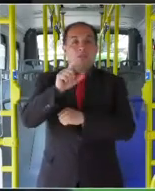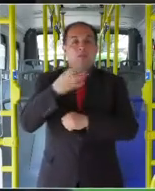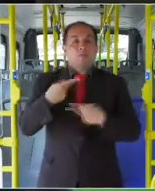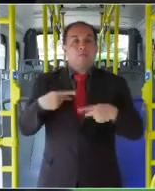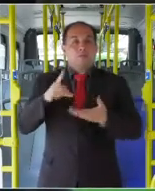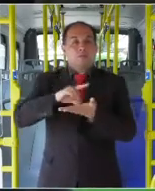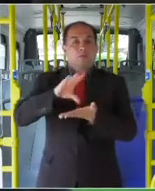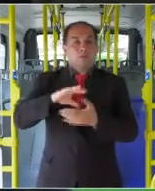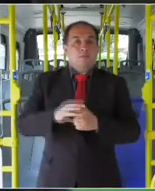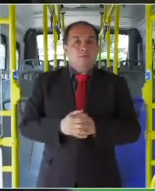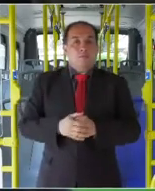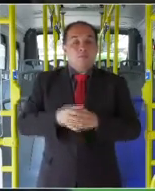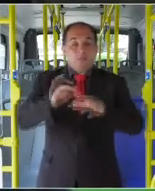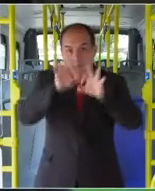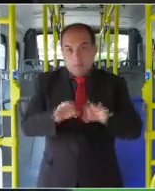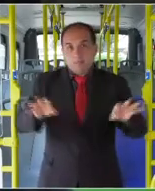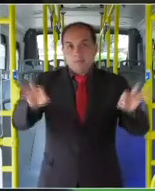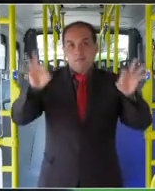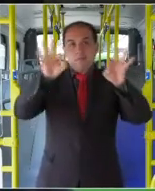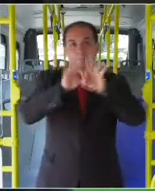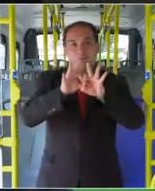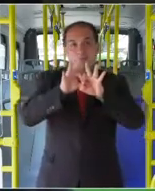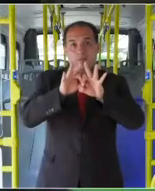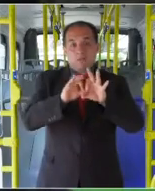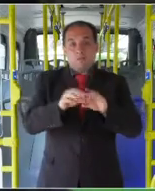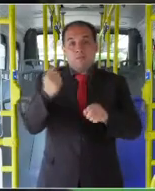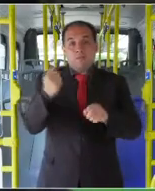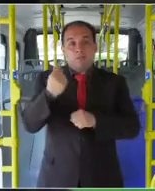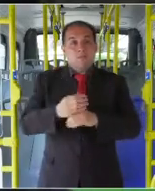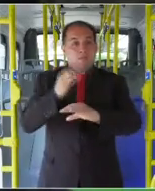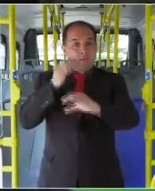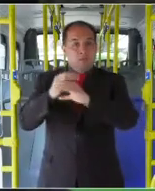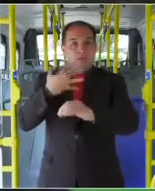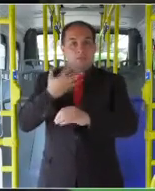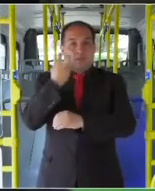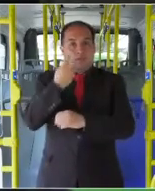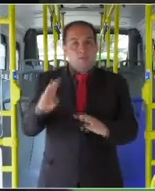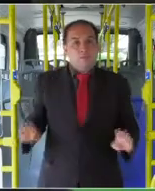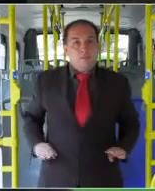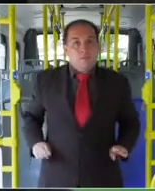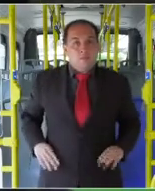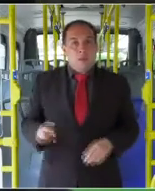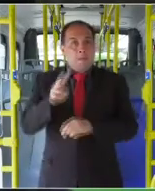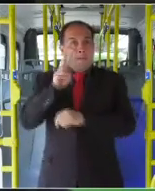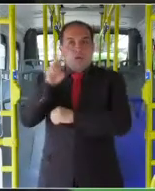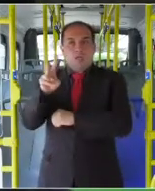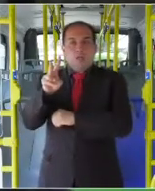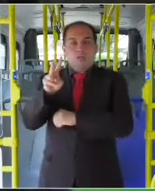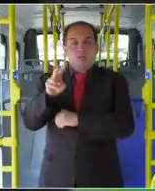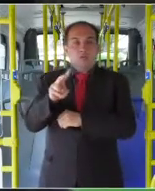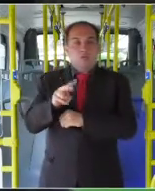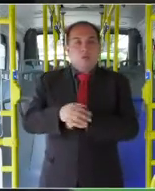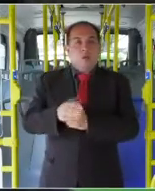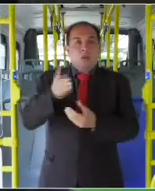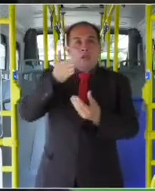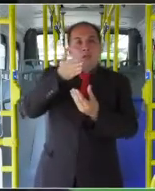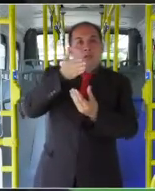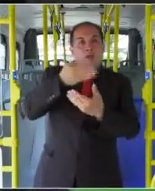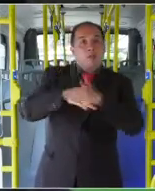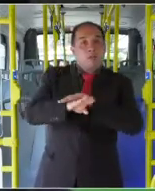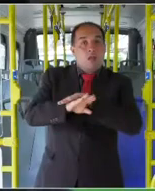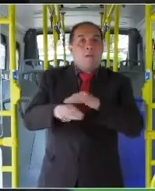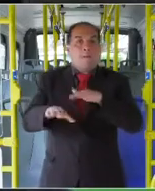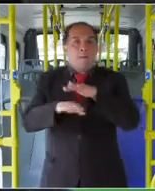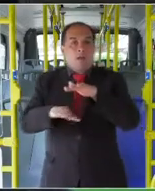con discapacidad. Entonces se vuelve fundamental que las unidades cuenten con esas características. Como pueden ver, son de entrada baja, es decir, no